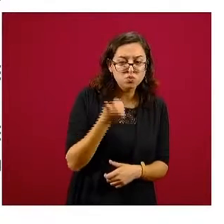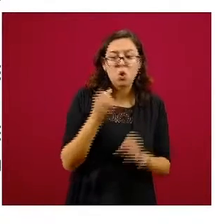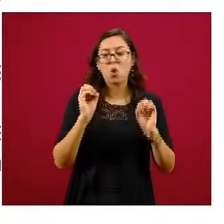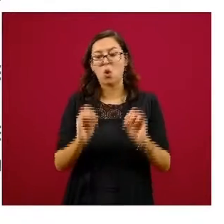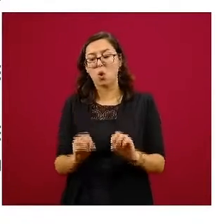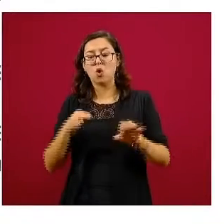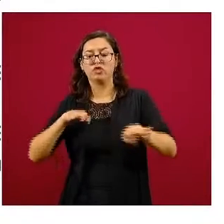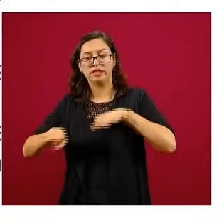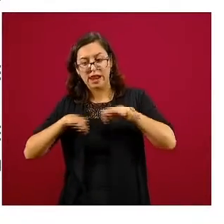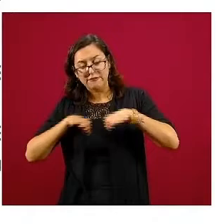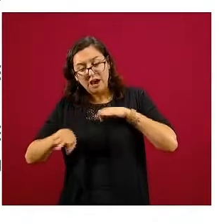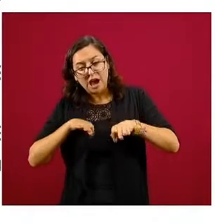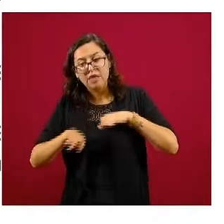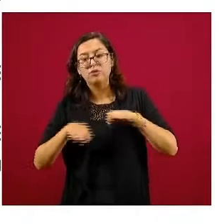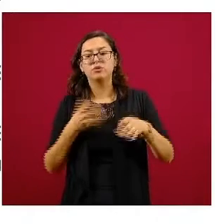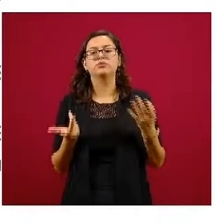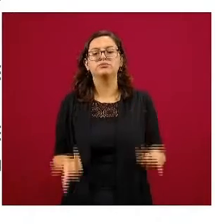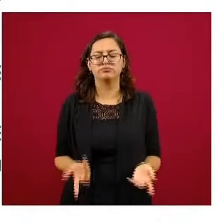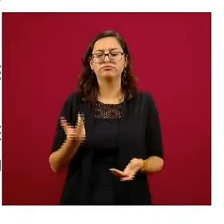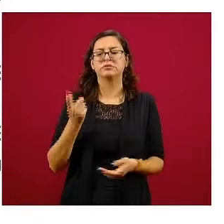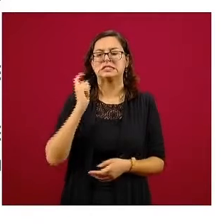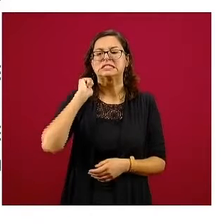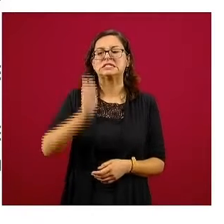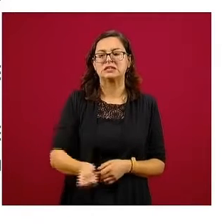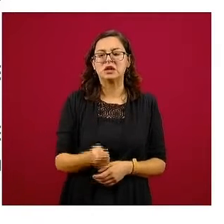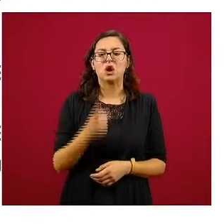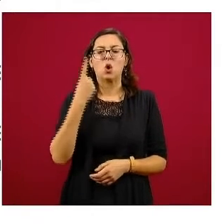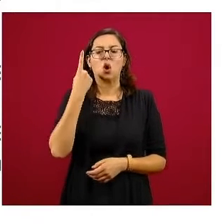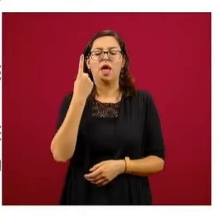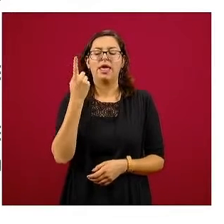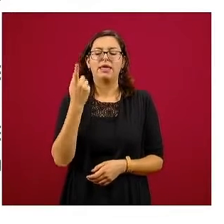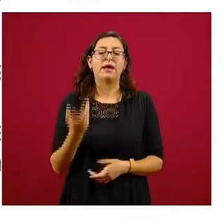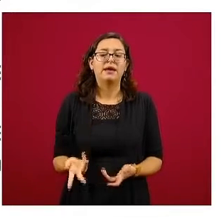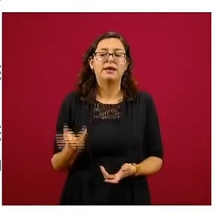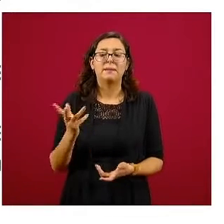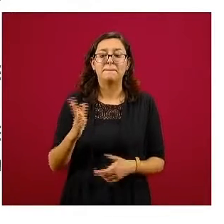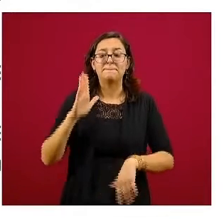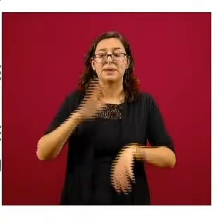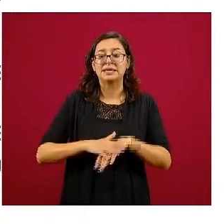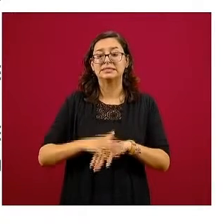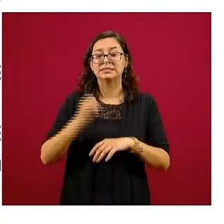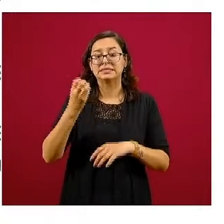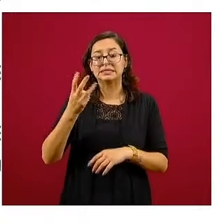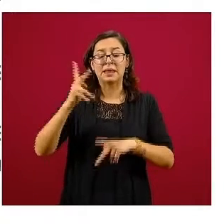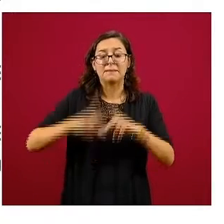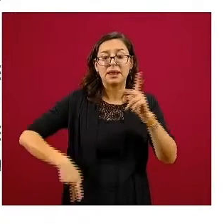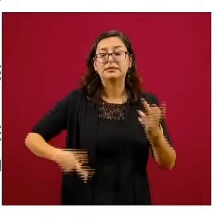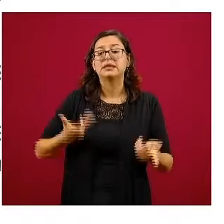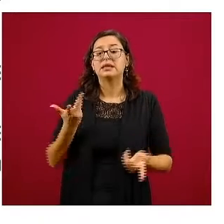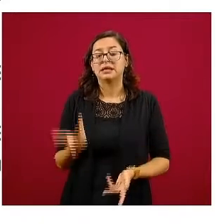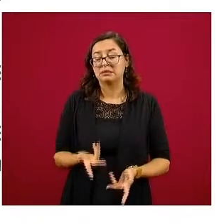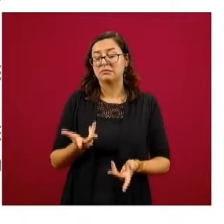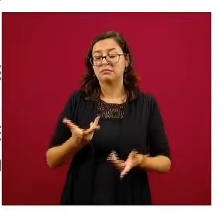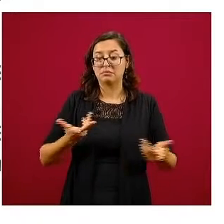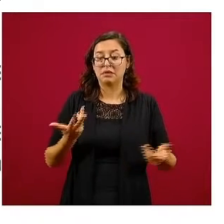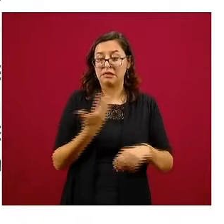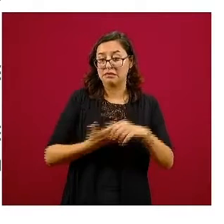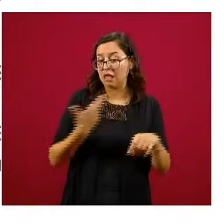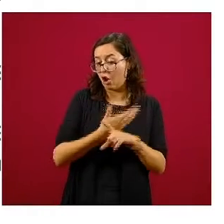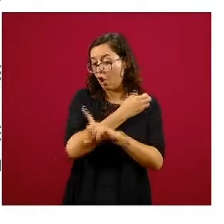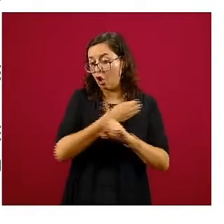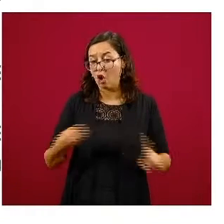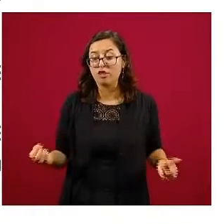de la pandemia. Particularmente quiero yo, como subsecretario de Educación Superior, saludar a las instituciones